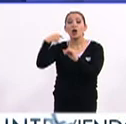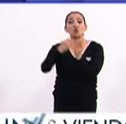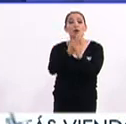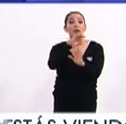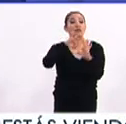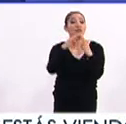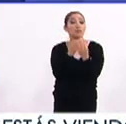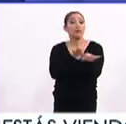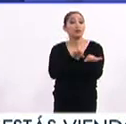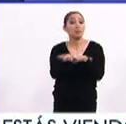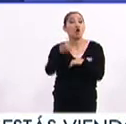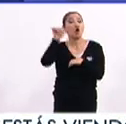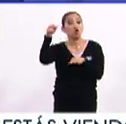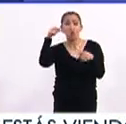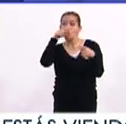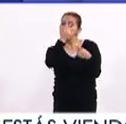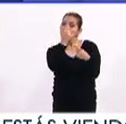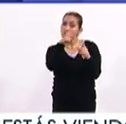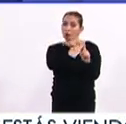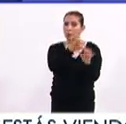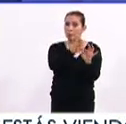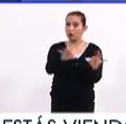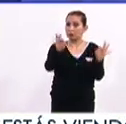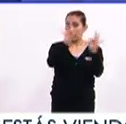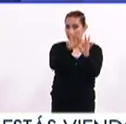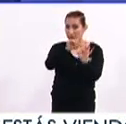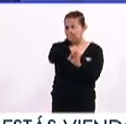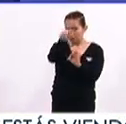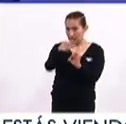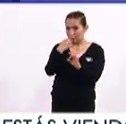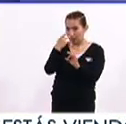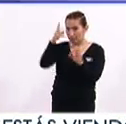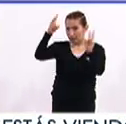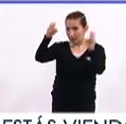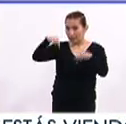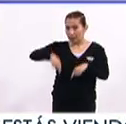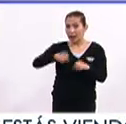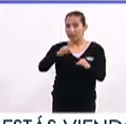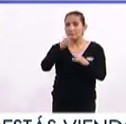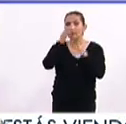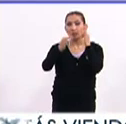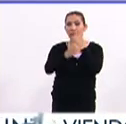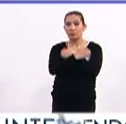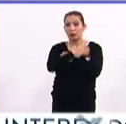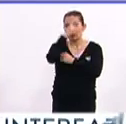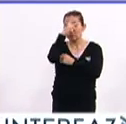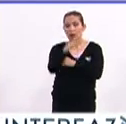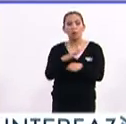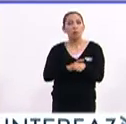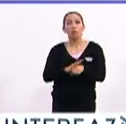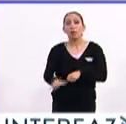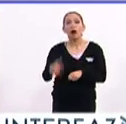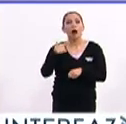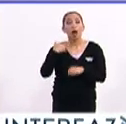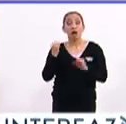nuevas estrategias. Otro de los puntos muy importantes y que estaremos tocando aquí en la Agencia Informativa de Educación de México